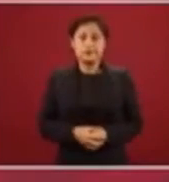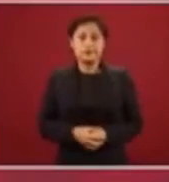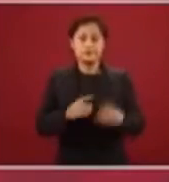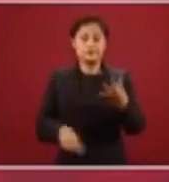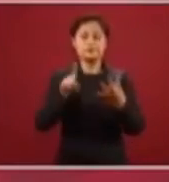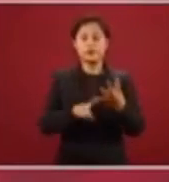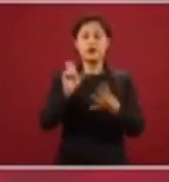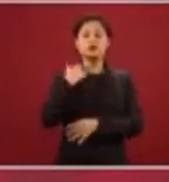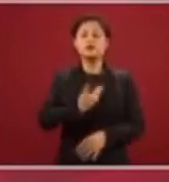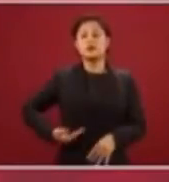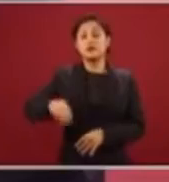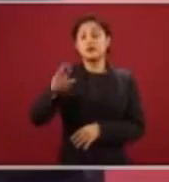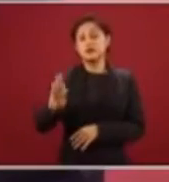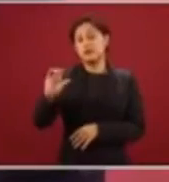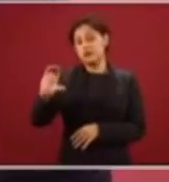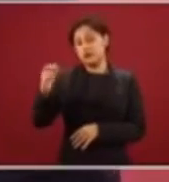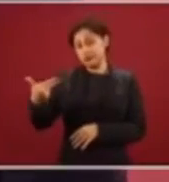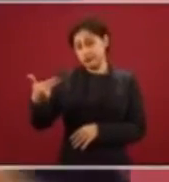de Calderón,